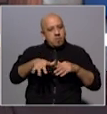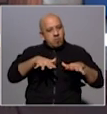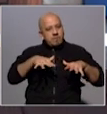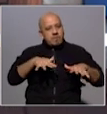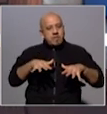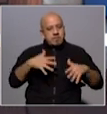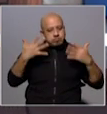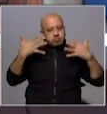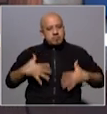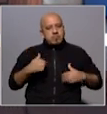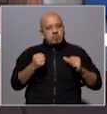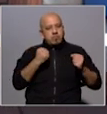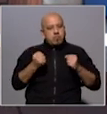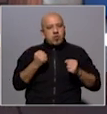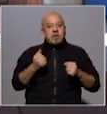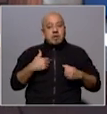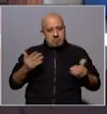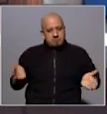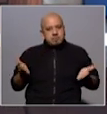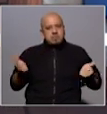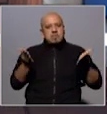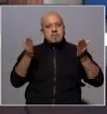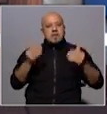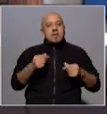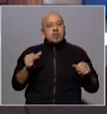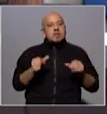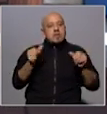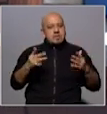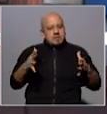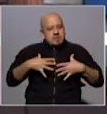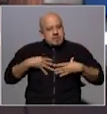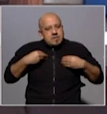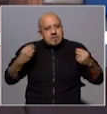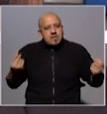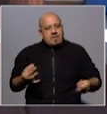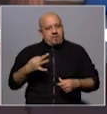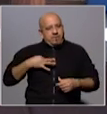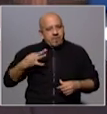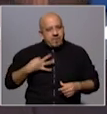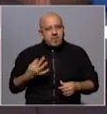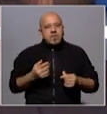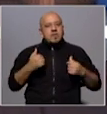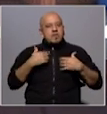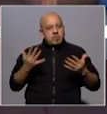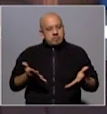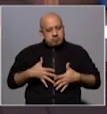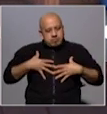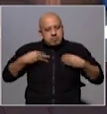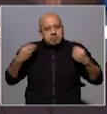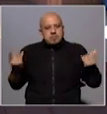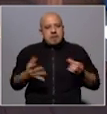porque nos mantiene activos pero además nos hace sentir vivos movernos nos transmite